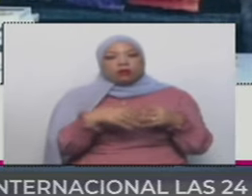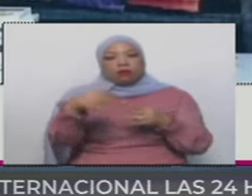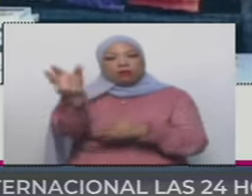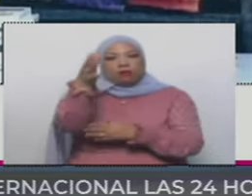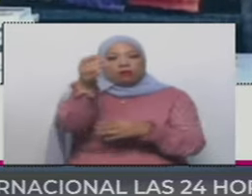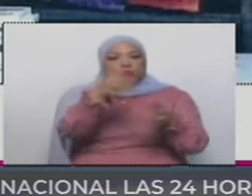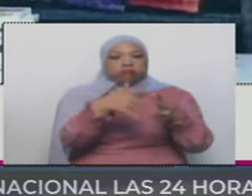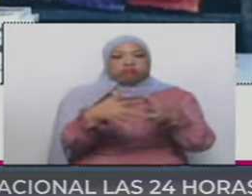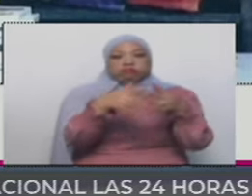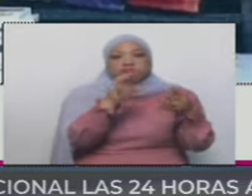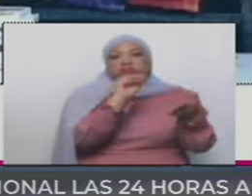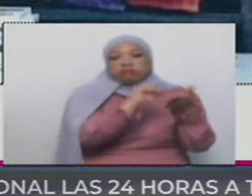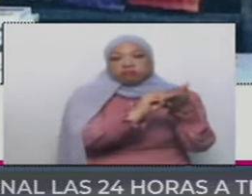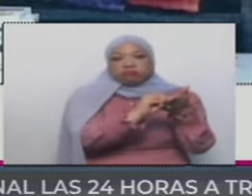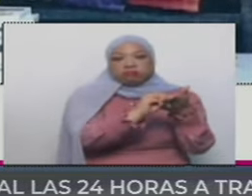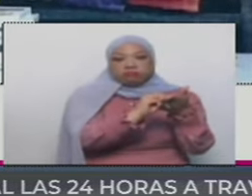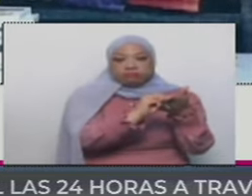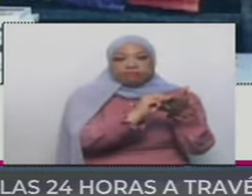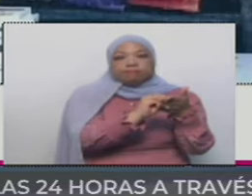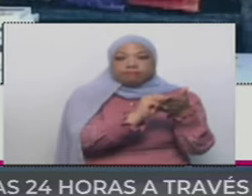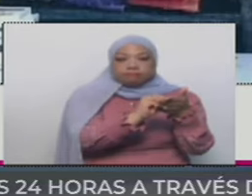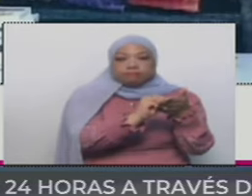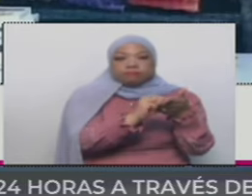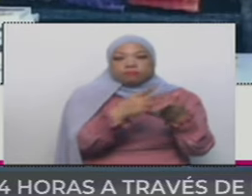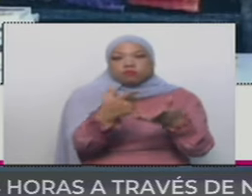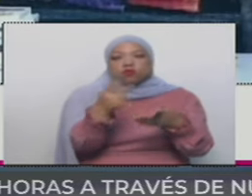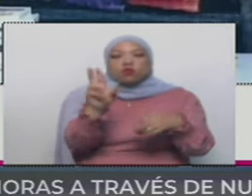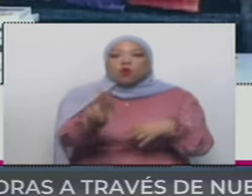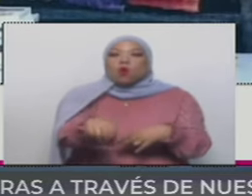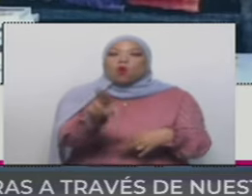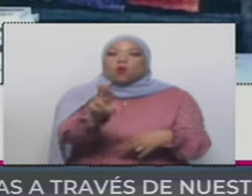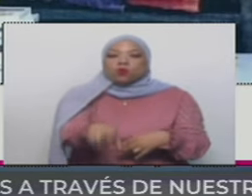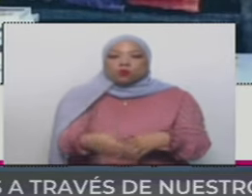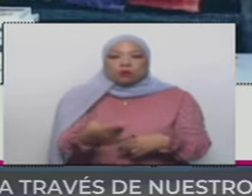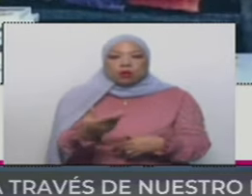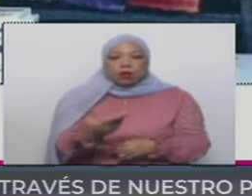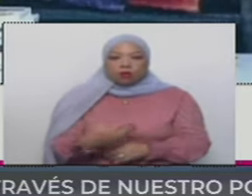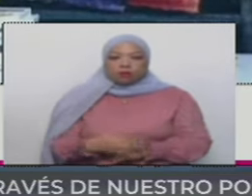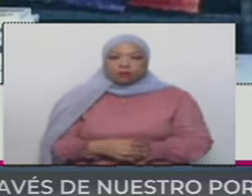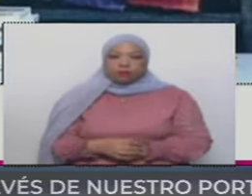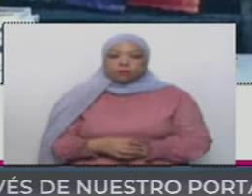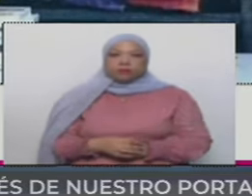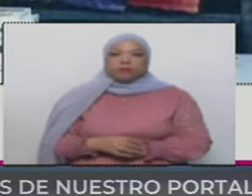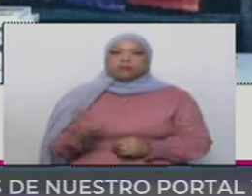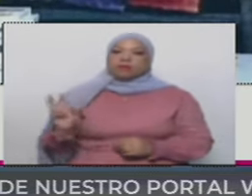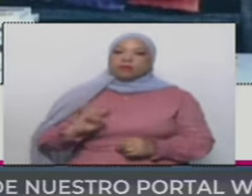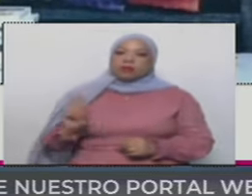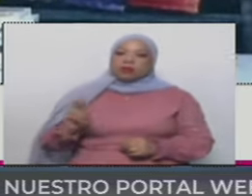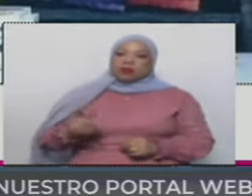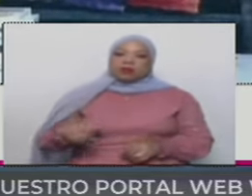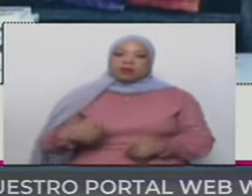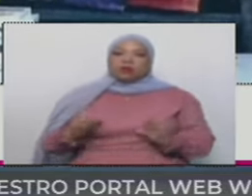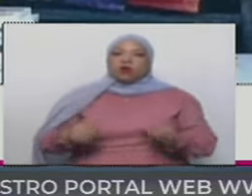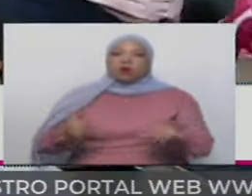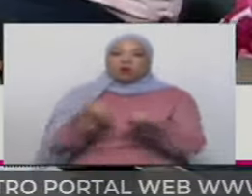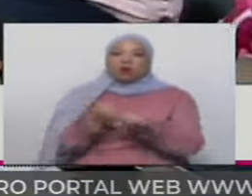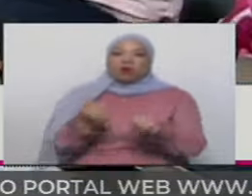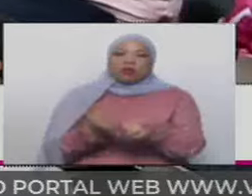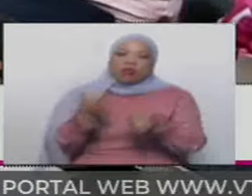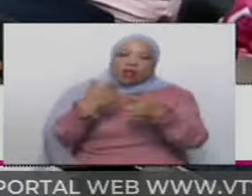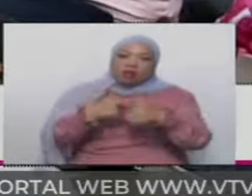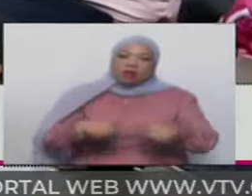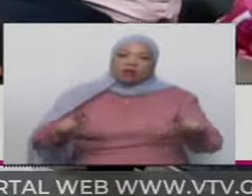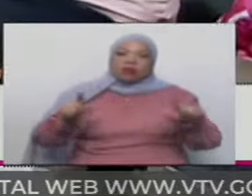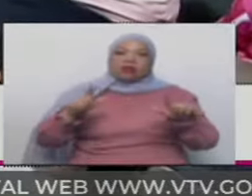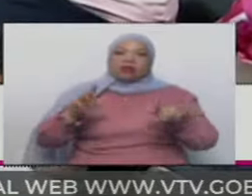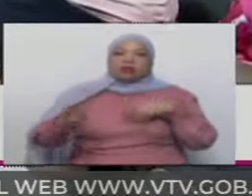las 50. Pero eso no ocurrirá jamás, porque Venezuela es la cuna de la libertad, la